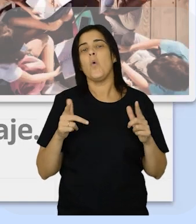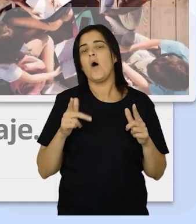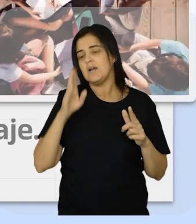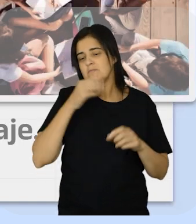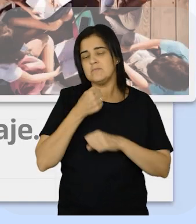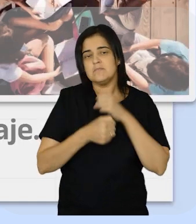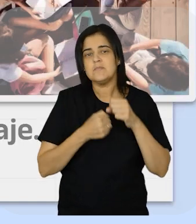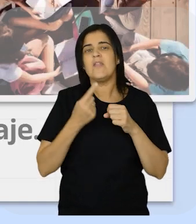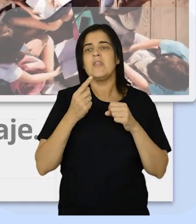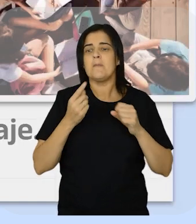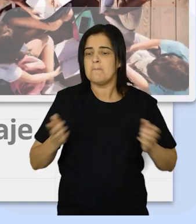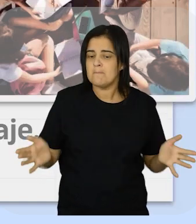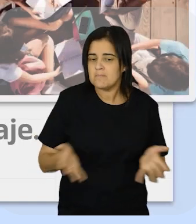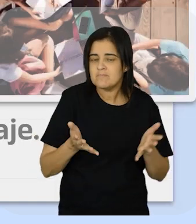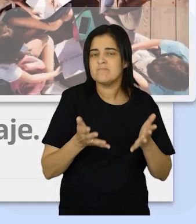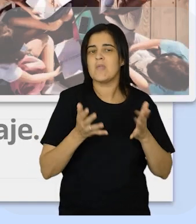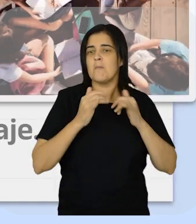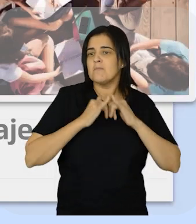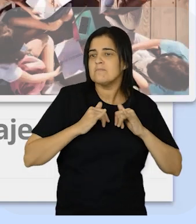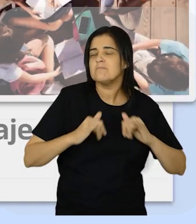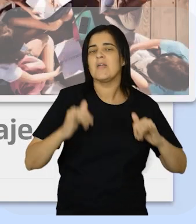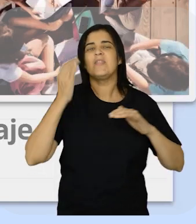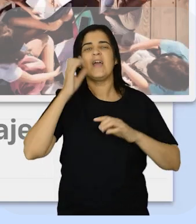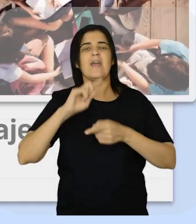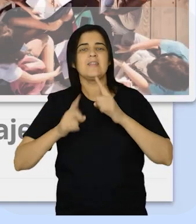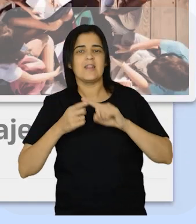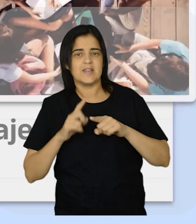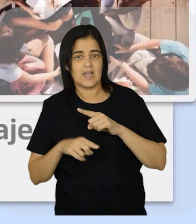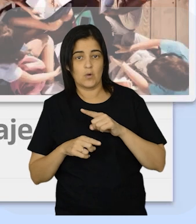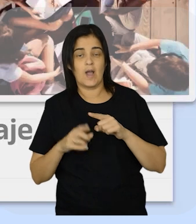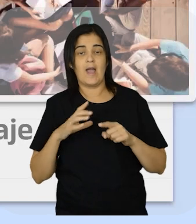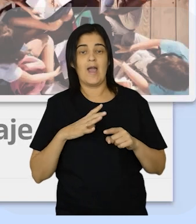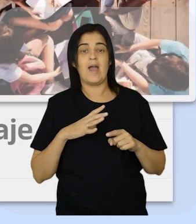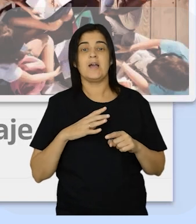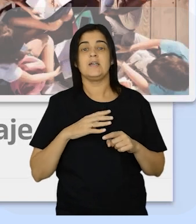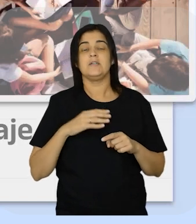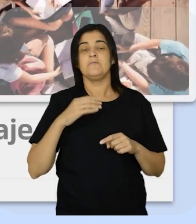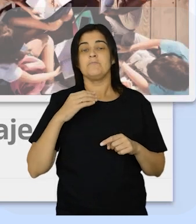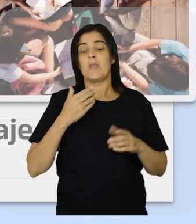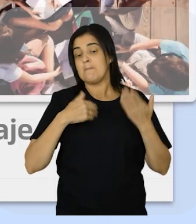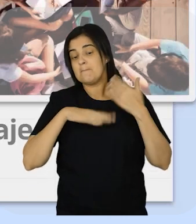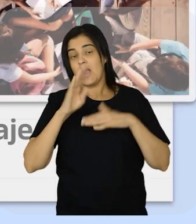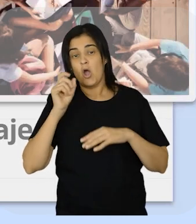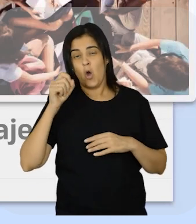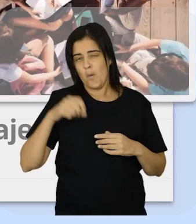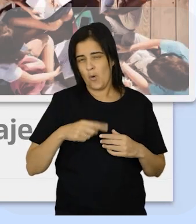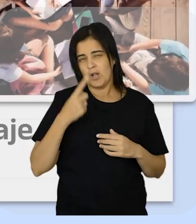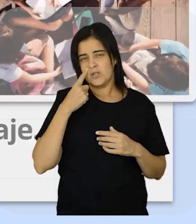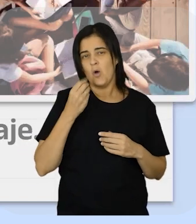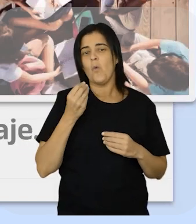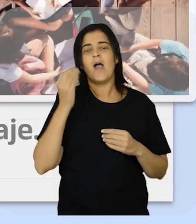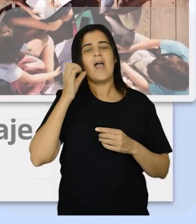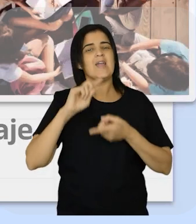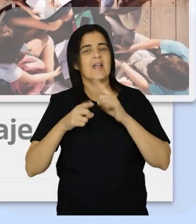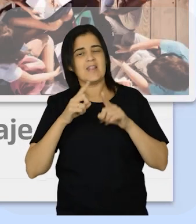promoción de las estrategias. Acá hablamos de las estrategias de 5 tipos. Ustedes saben, las más comunes, todos sabemos que son las